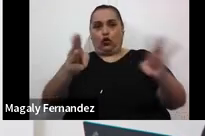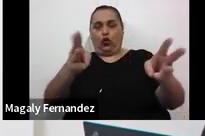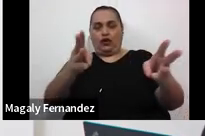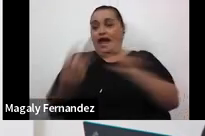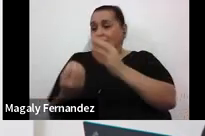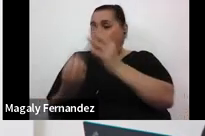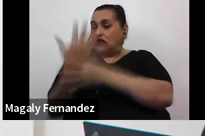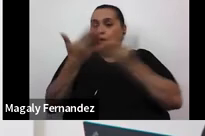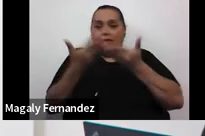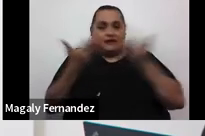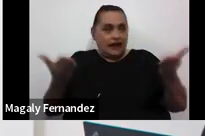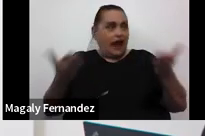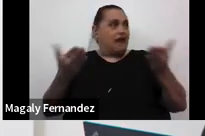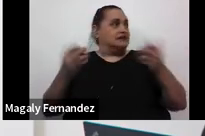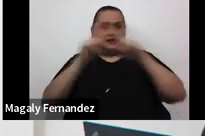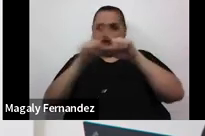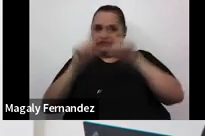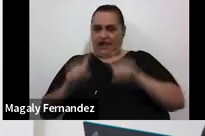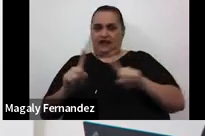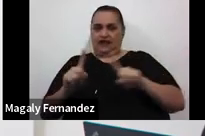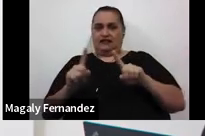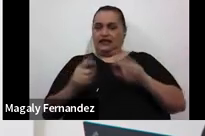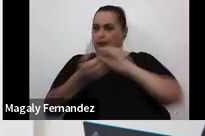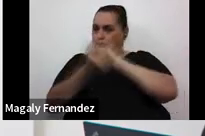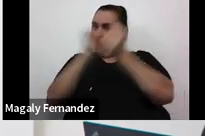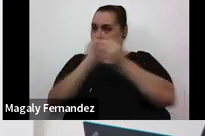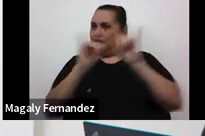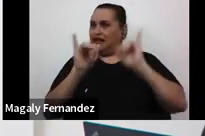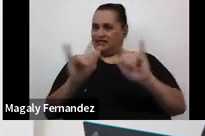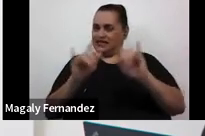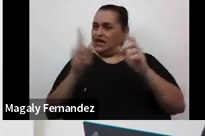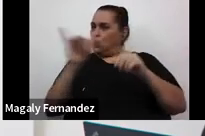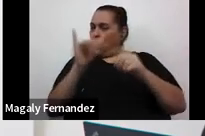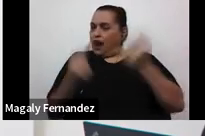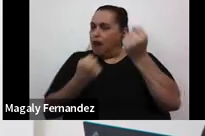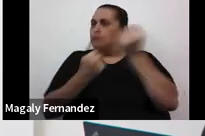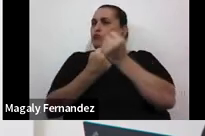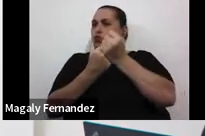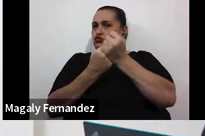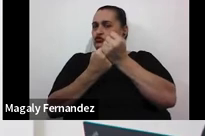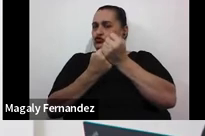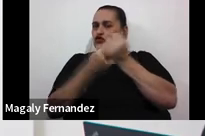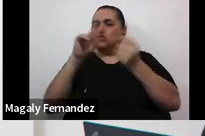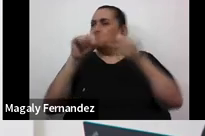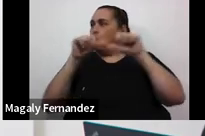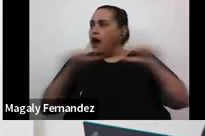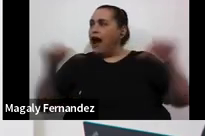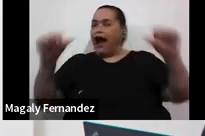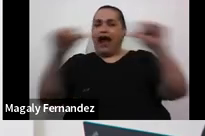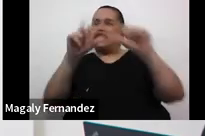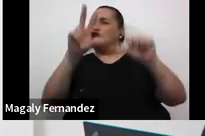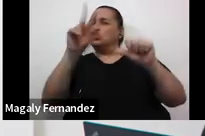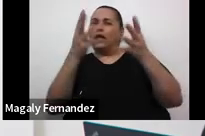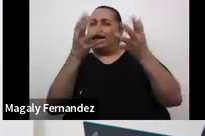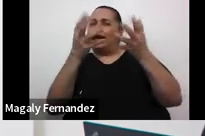materiales etcétera En que se nos vuelva en esto no como un apoyo y no como como un área en la que no no queremos